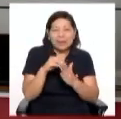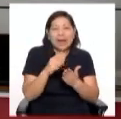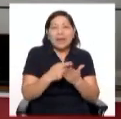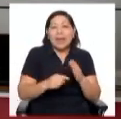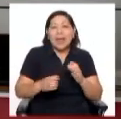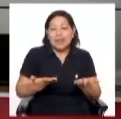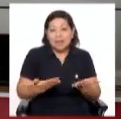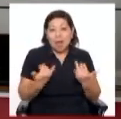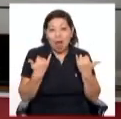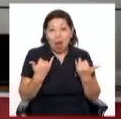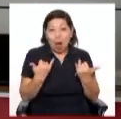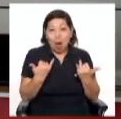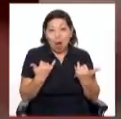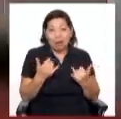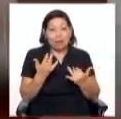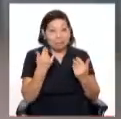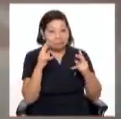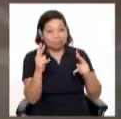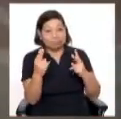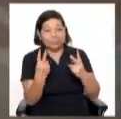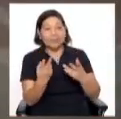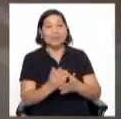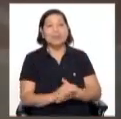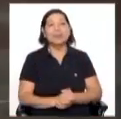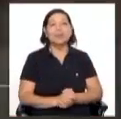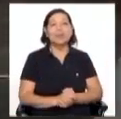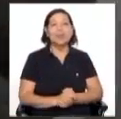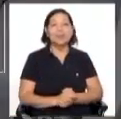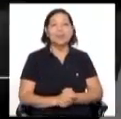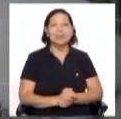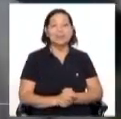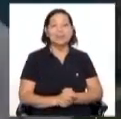soluciones. Así que hoy los escuchamos.